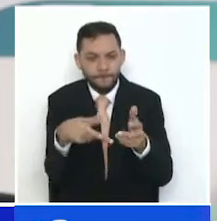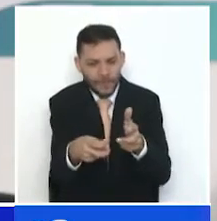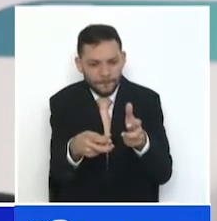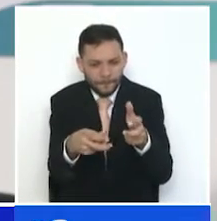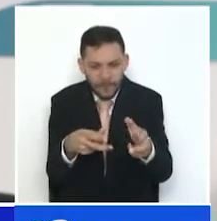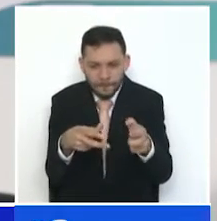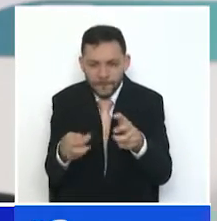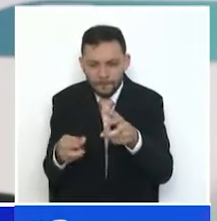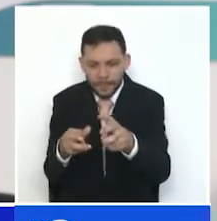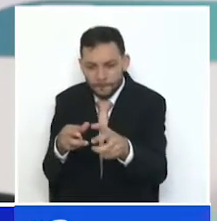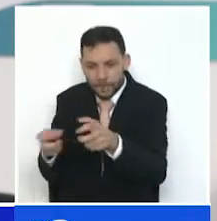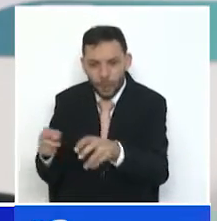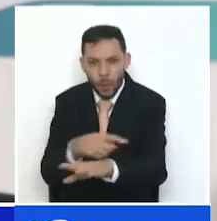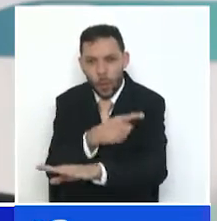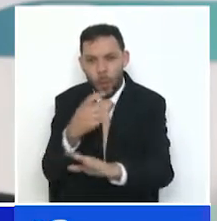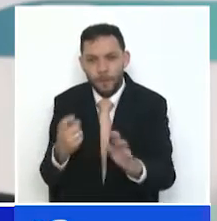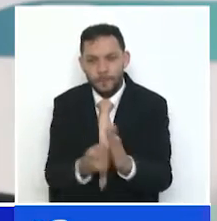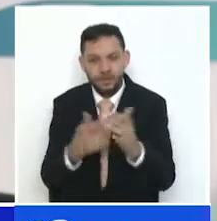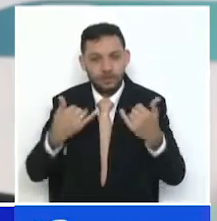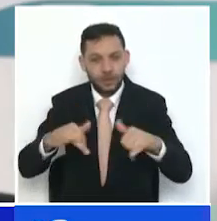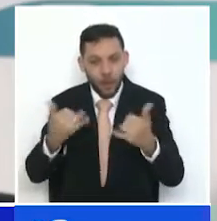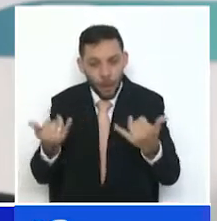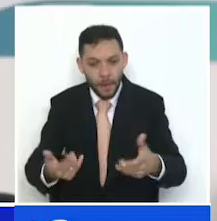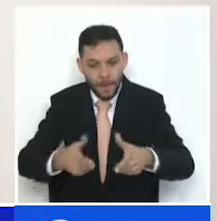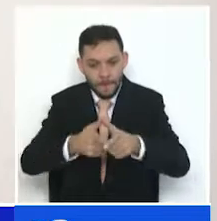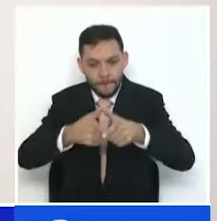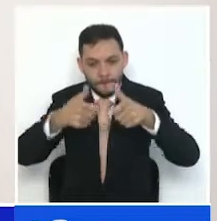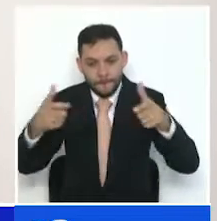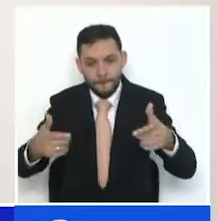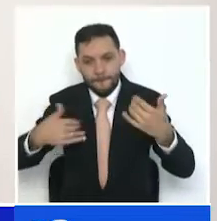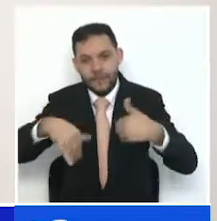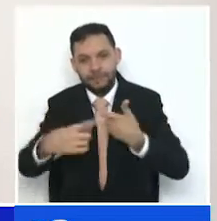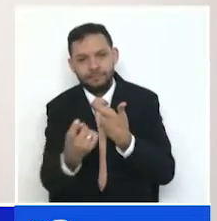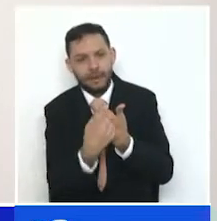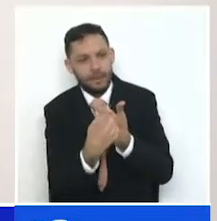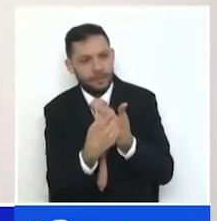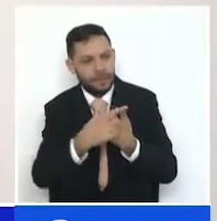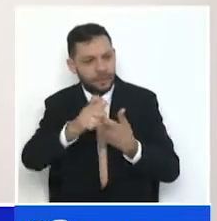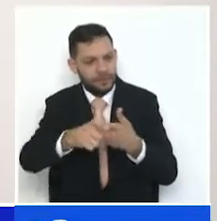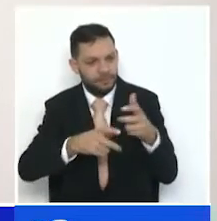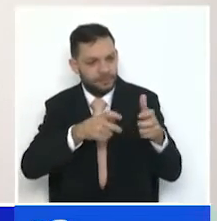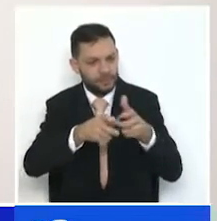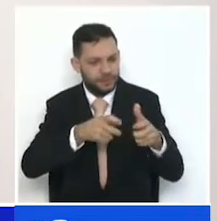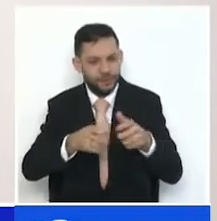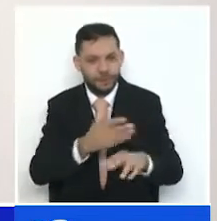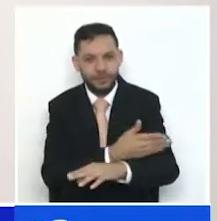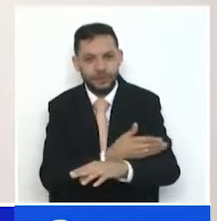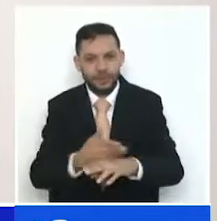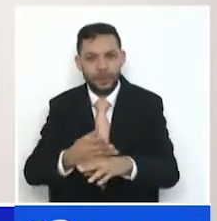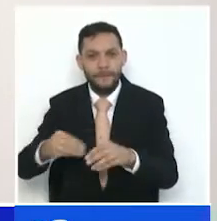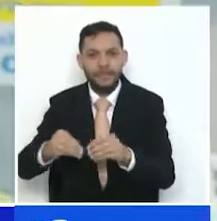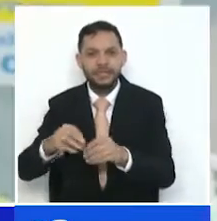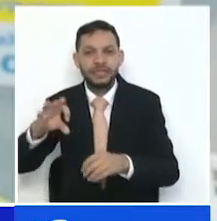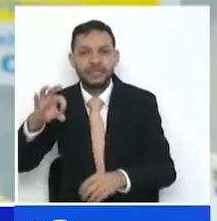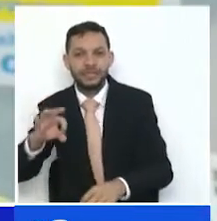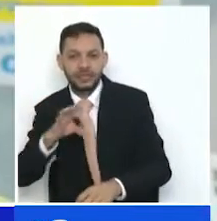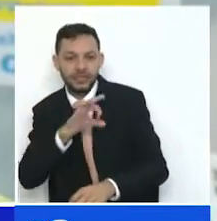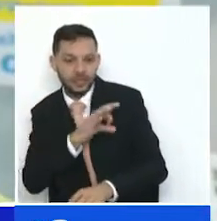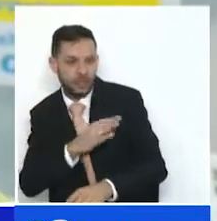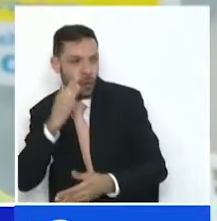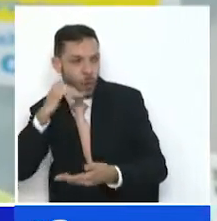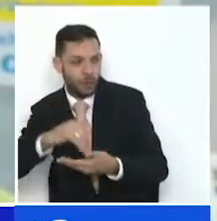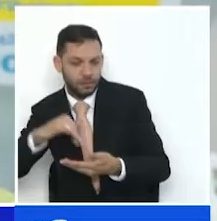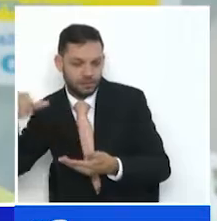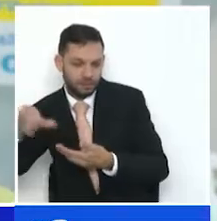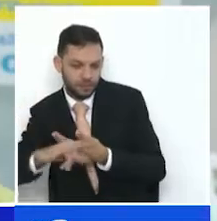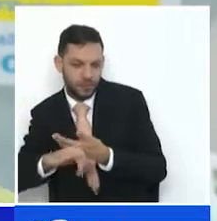está el gran volumen de personas a vacunar. Para el fin de semana se esperan que lleguen 11.000 dosis de Pfizer. Llega al departamento este fin